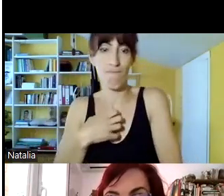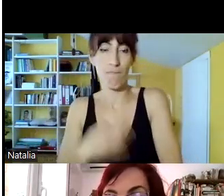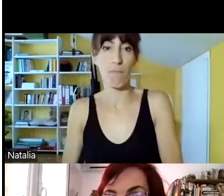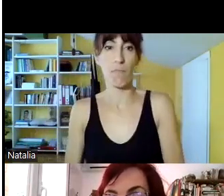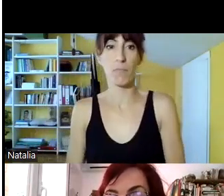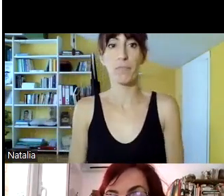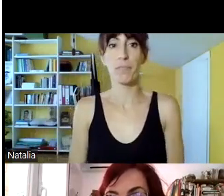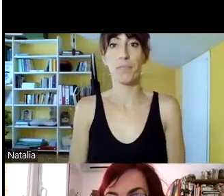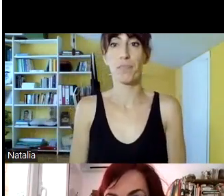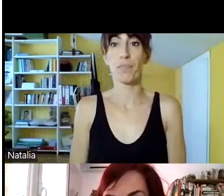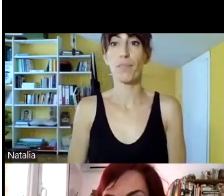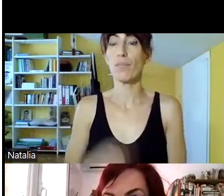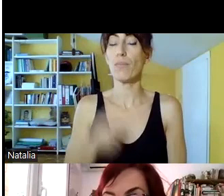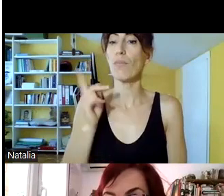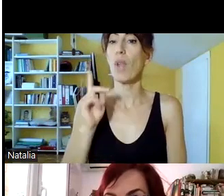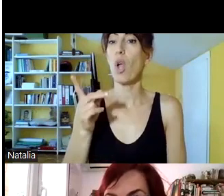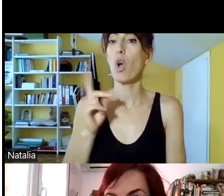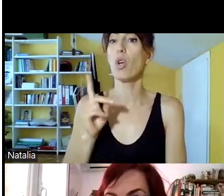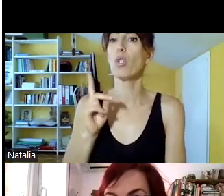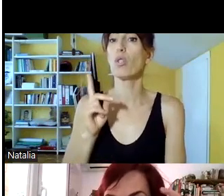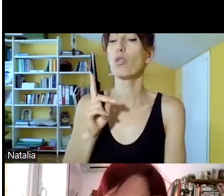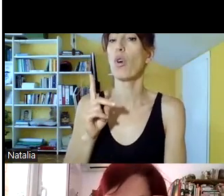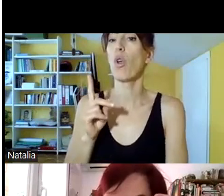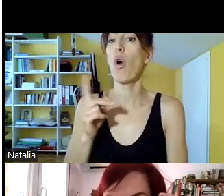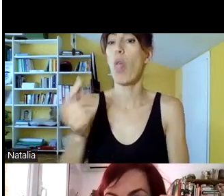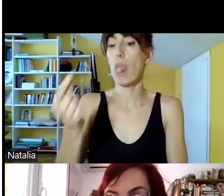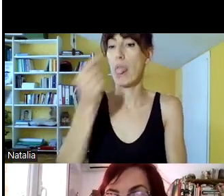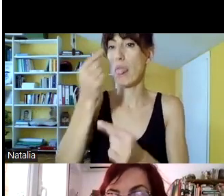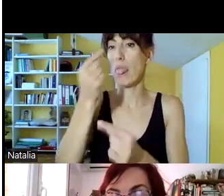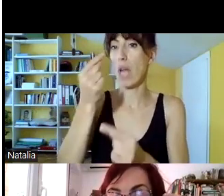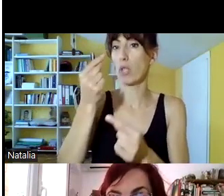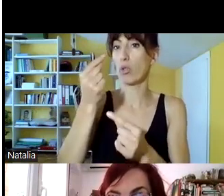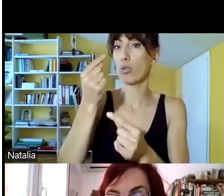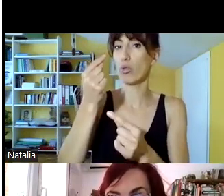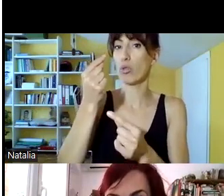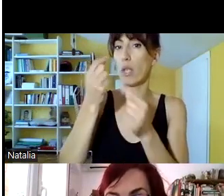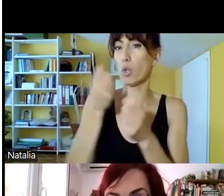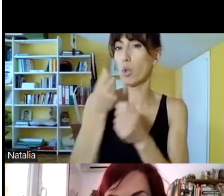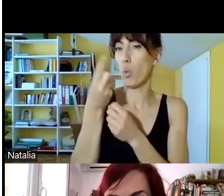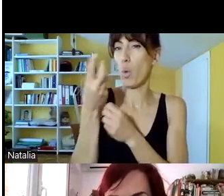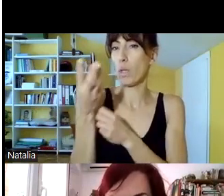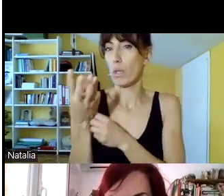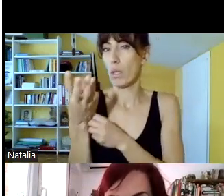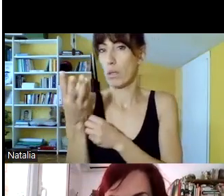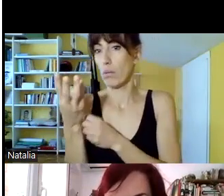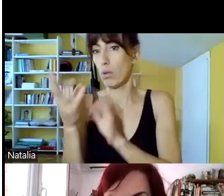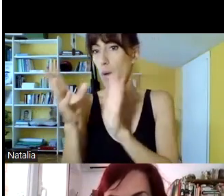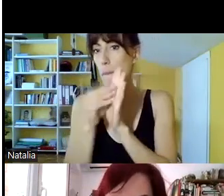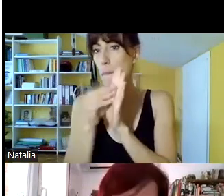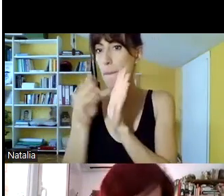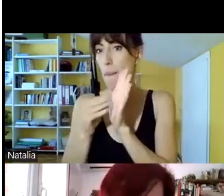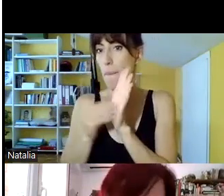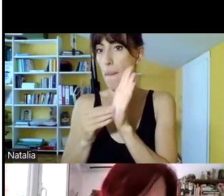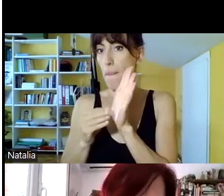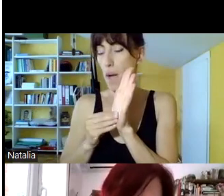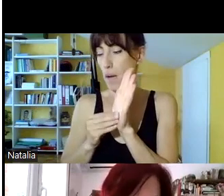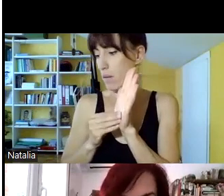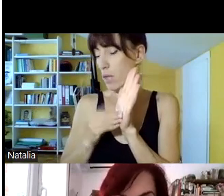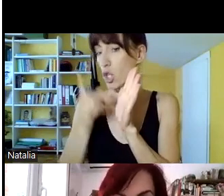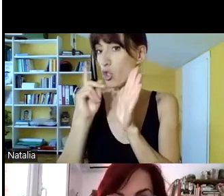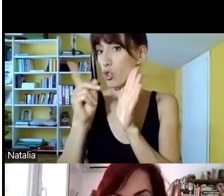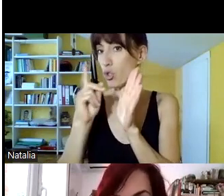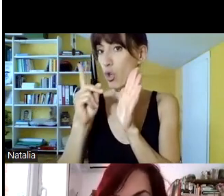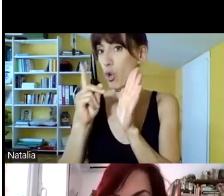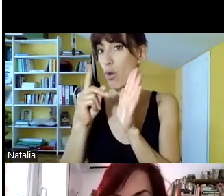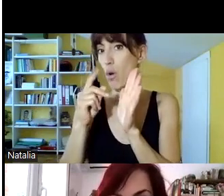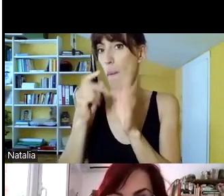No recoger solo los datos duros en el sentido de los datos cuantitativos, ¿no? Las cosas que son más bio, que también son importantes, pero